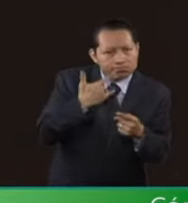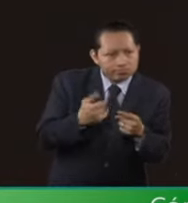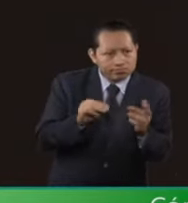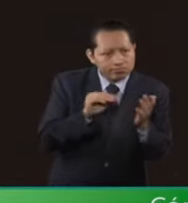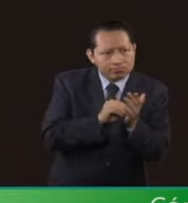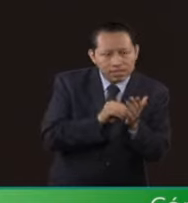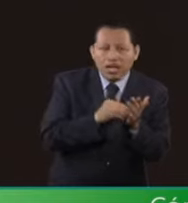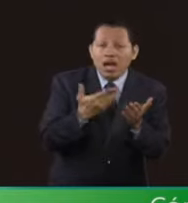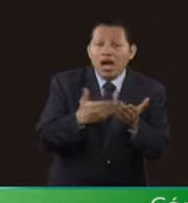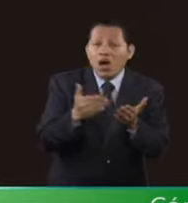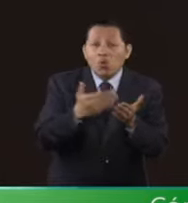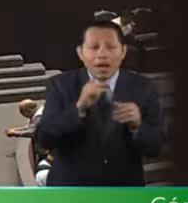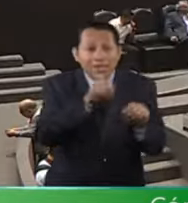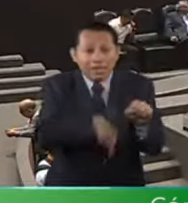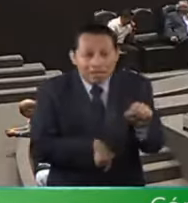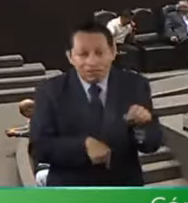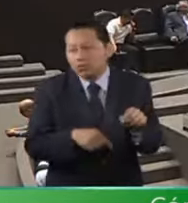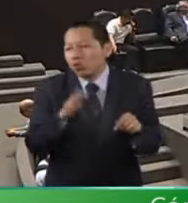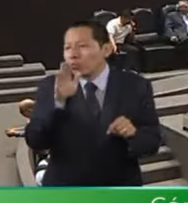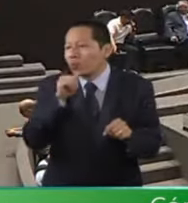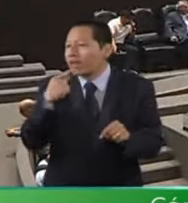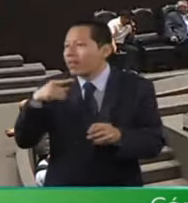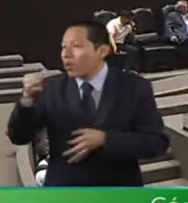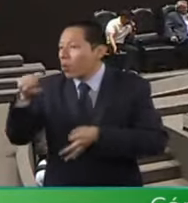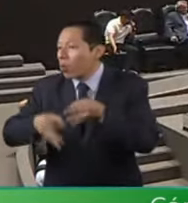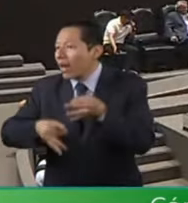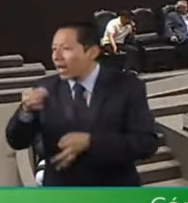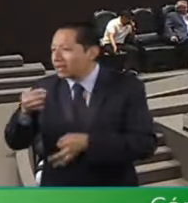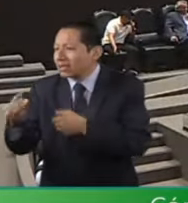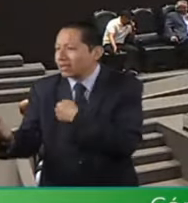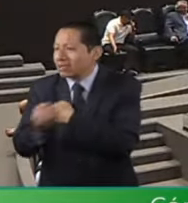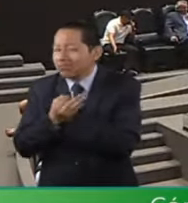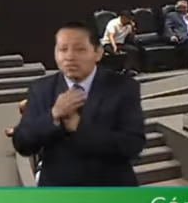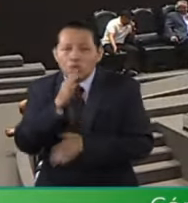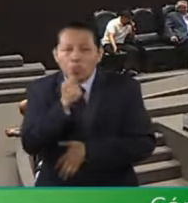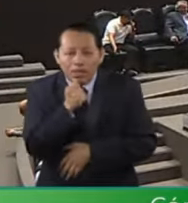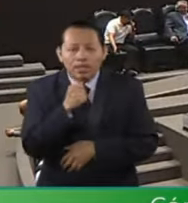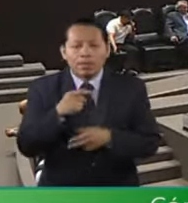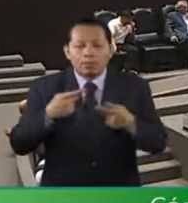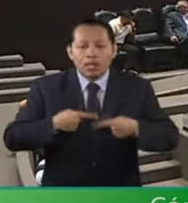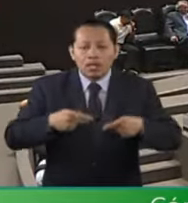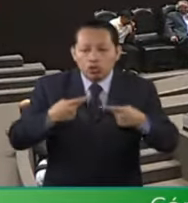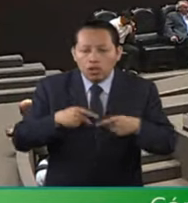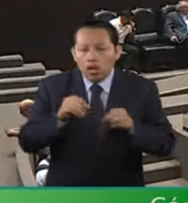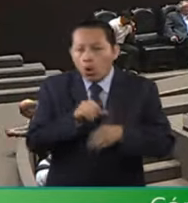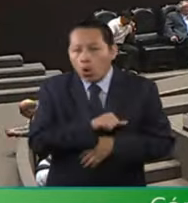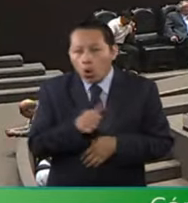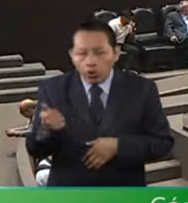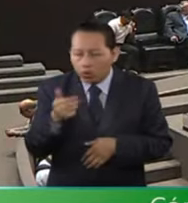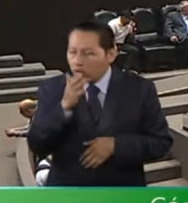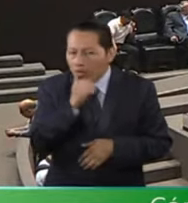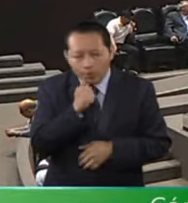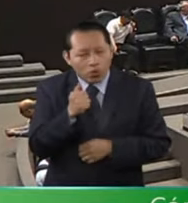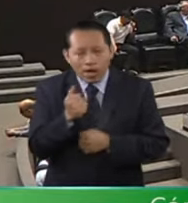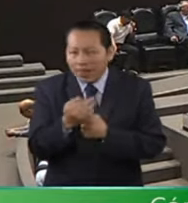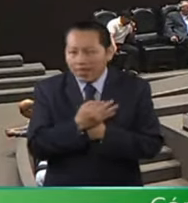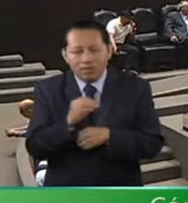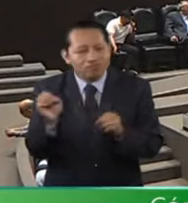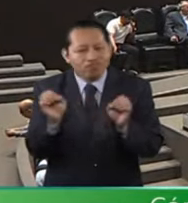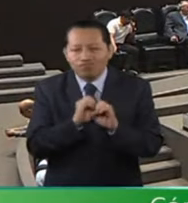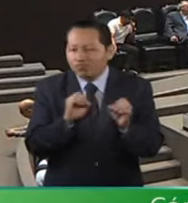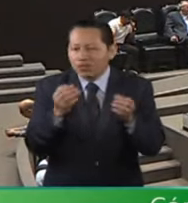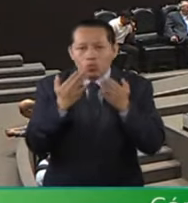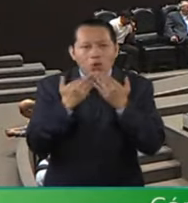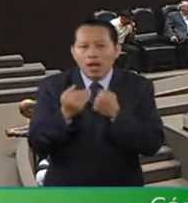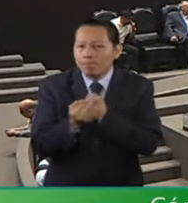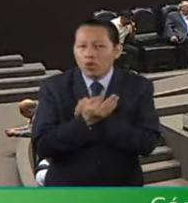defendernos ante los jueces y juezas. No podremos hacerlo los ciudadanos ni ninguna otra autoridad. Estaremos totalmente